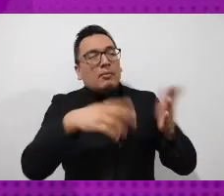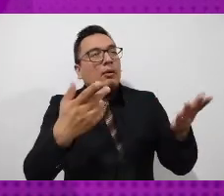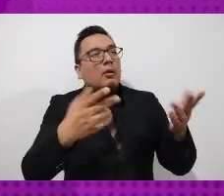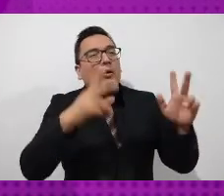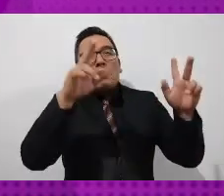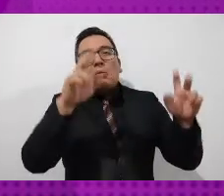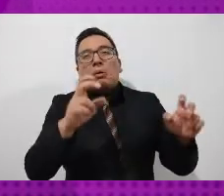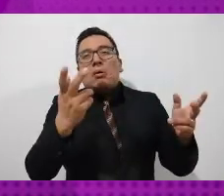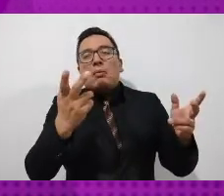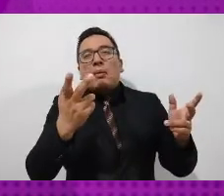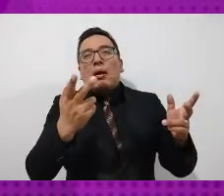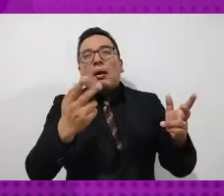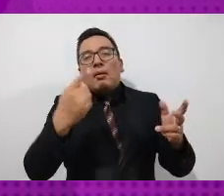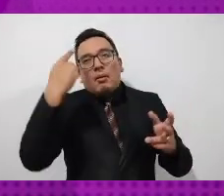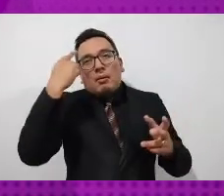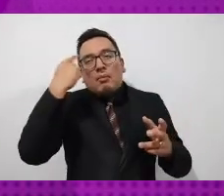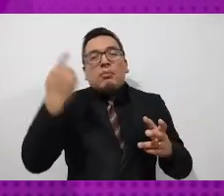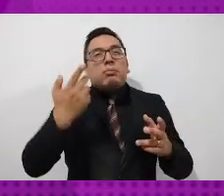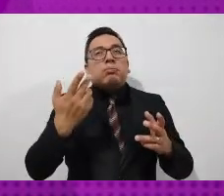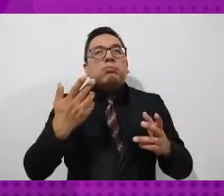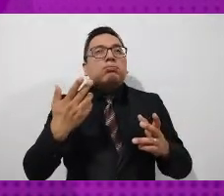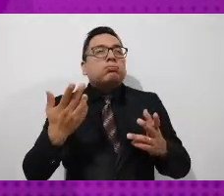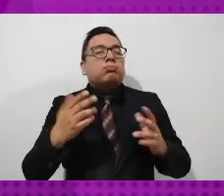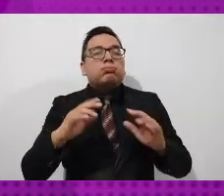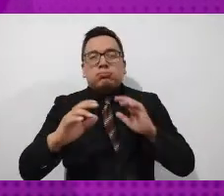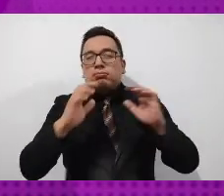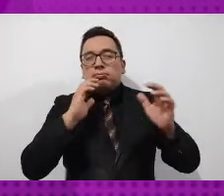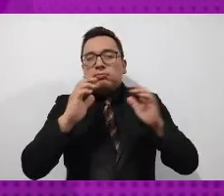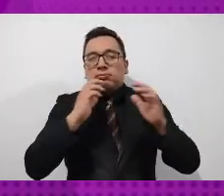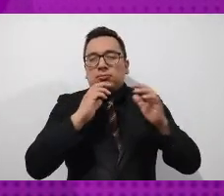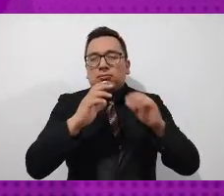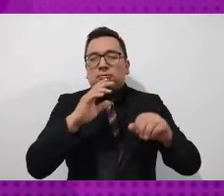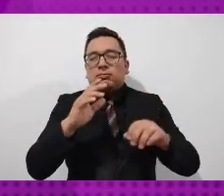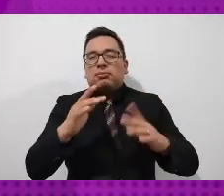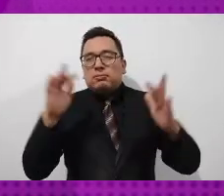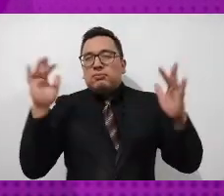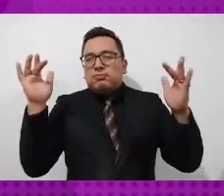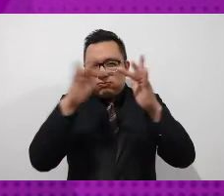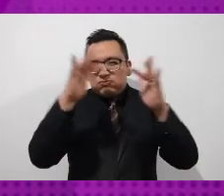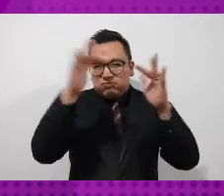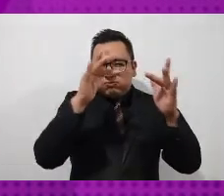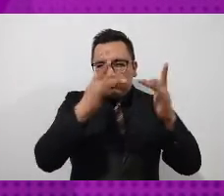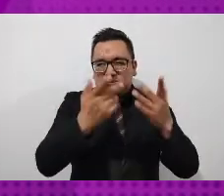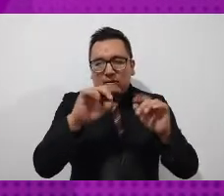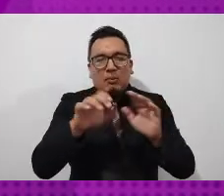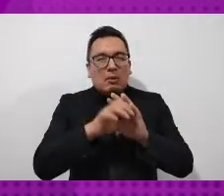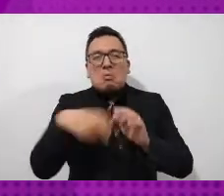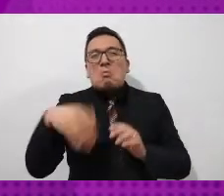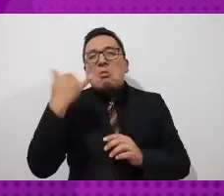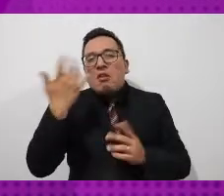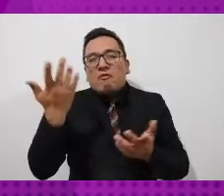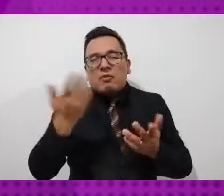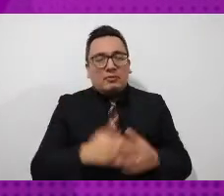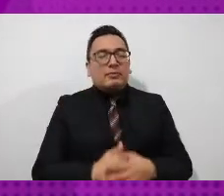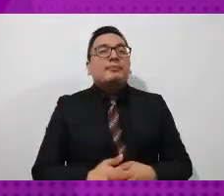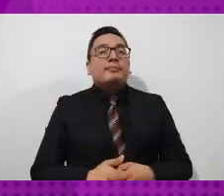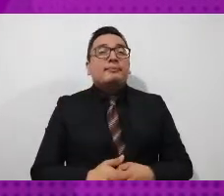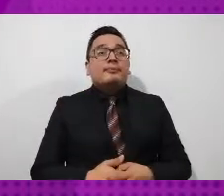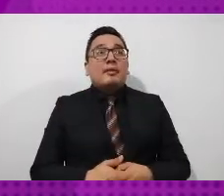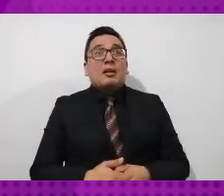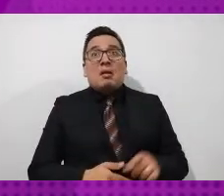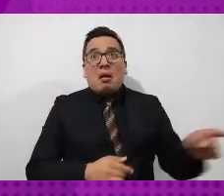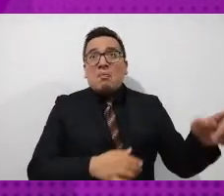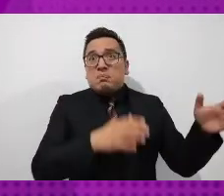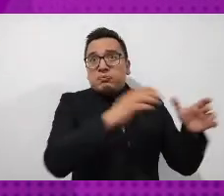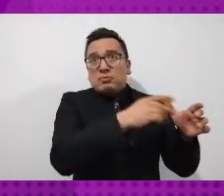en materia de telecomunicaciones, es decir, en materia de telefonía celular, por ejemplo,